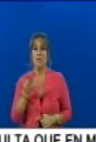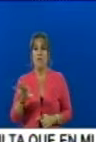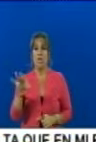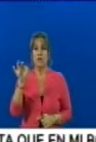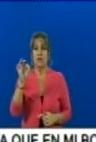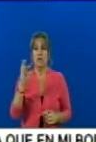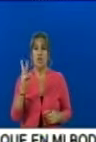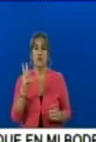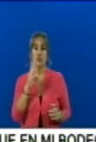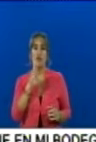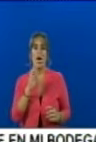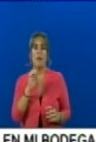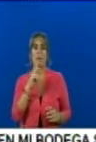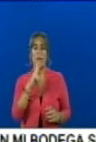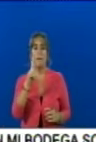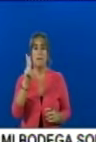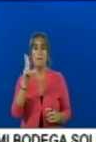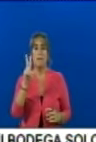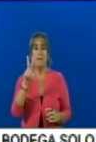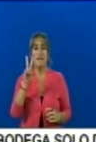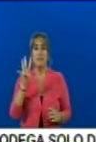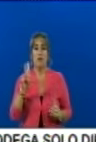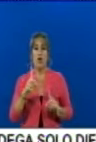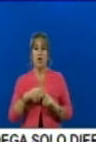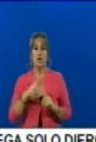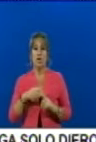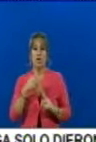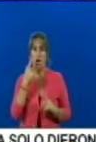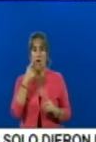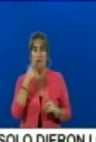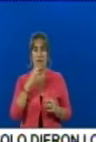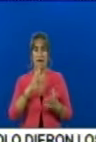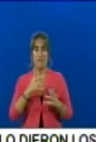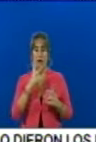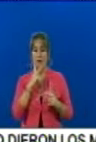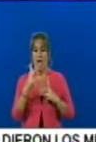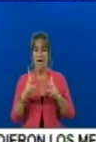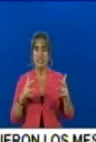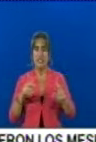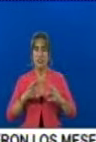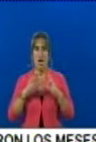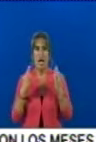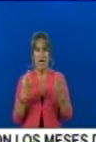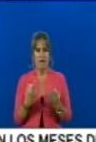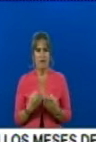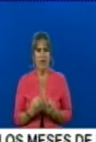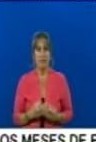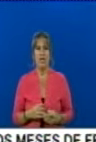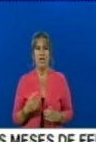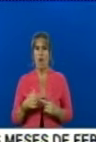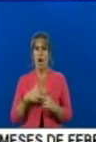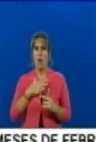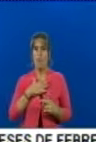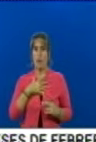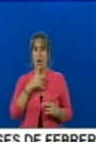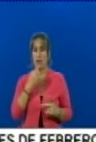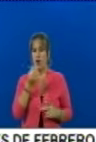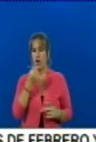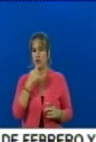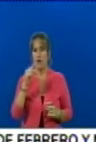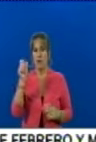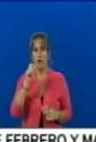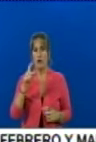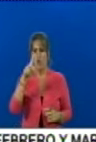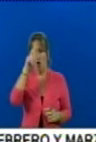cifras, estamos hablando de casi 24 toneladas, para haberse dado el sistema de atención a la familia o al propio consumo social, a